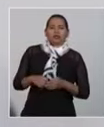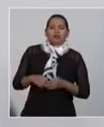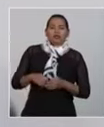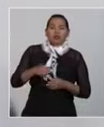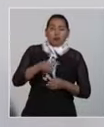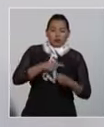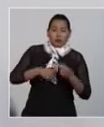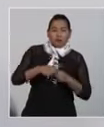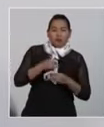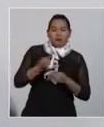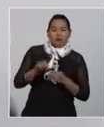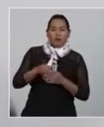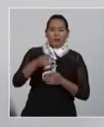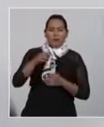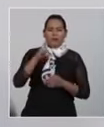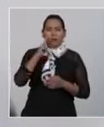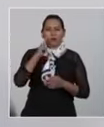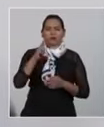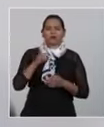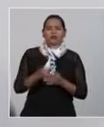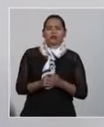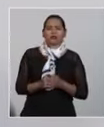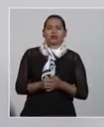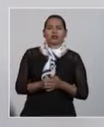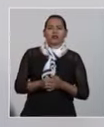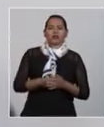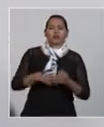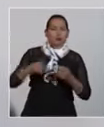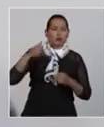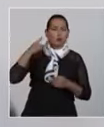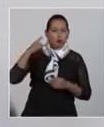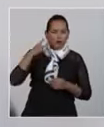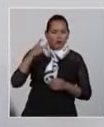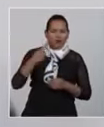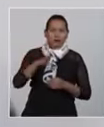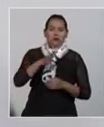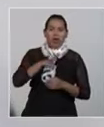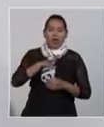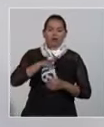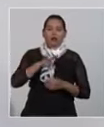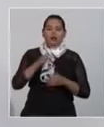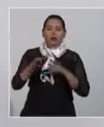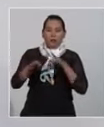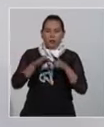29,447 poblanos accedieran a empleos formales a través de la gestión de la secretaría que yo encabecé.